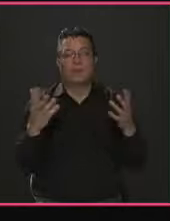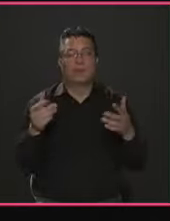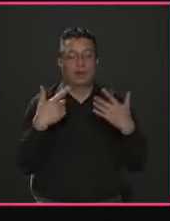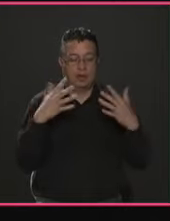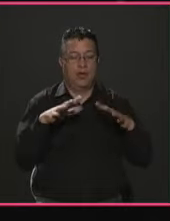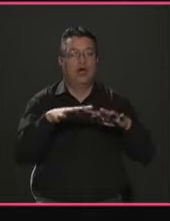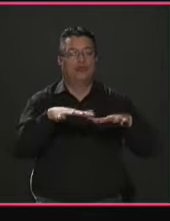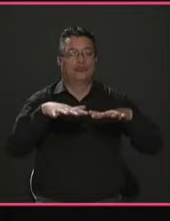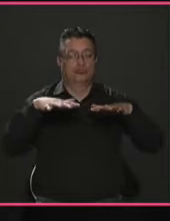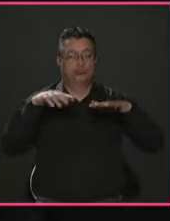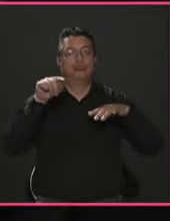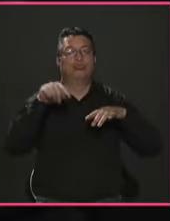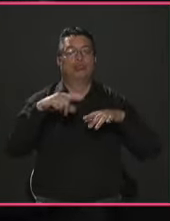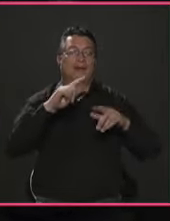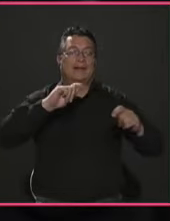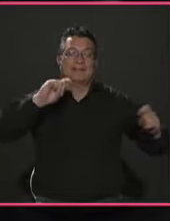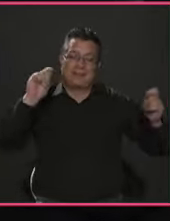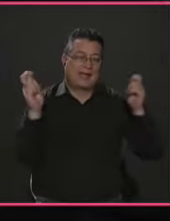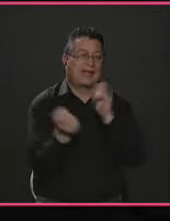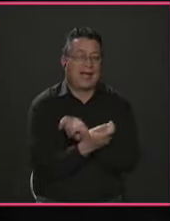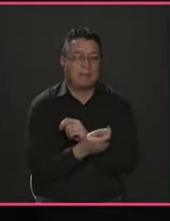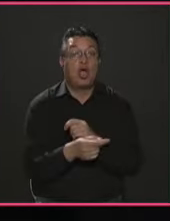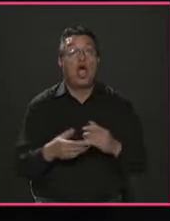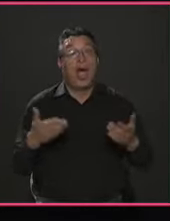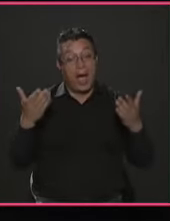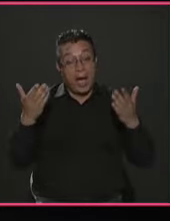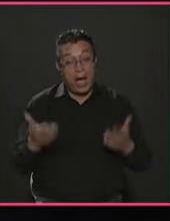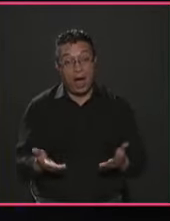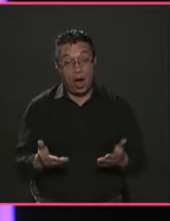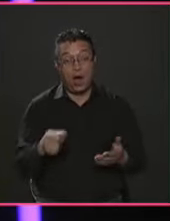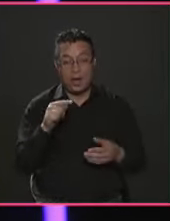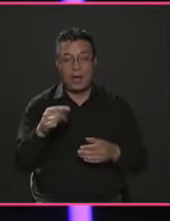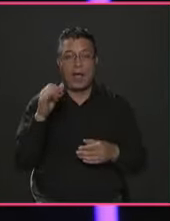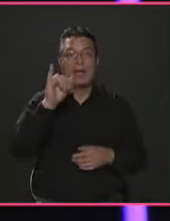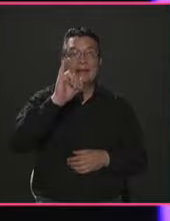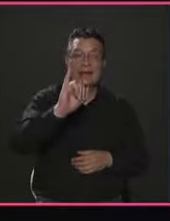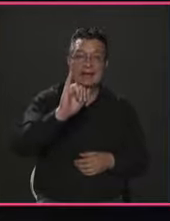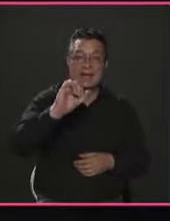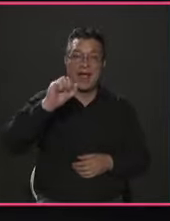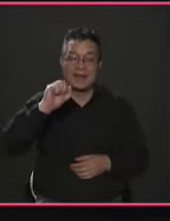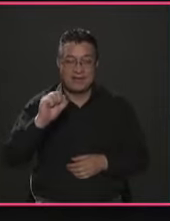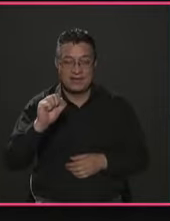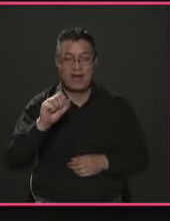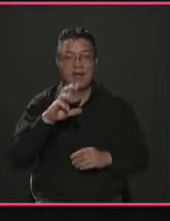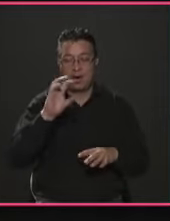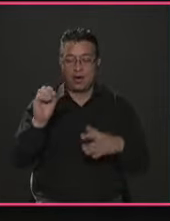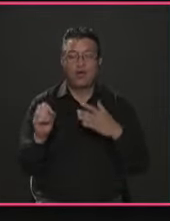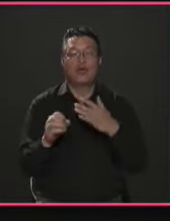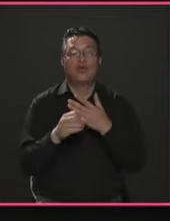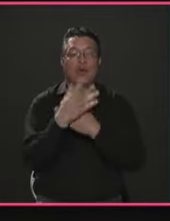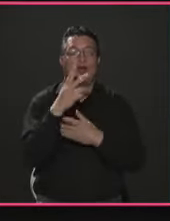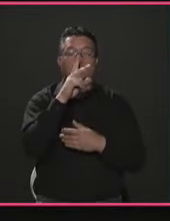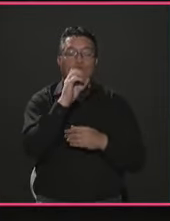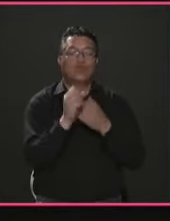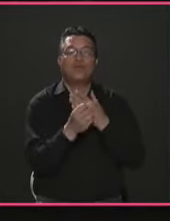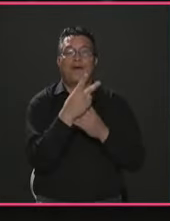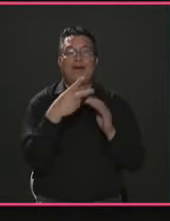evento transformativo y actualmente se está sugiriendo que la Inteligencia artificial es la nueva